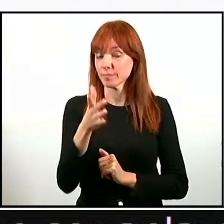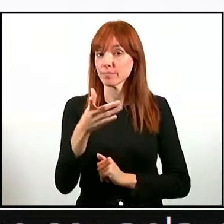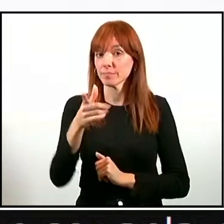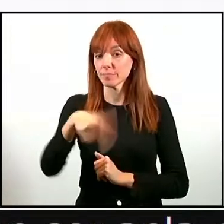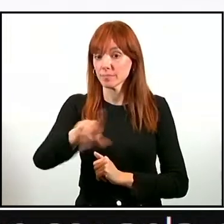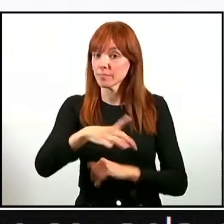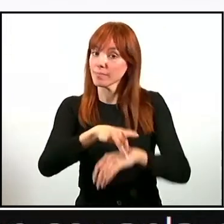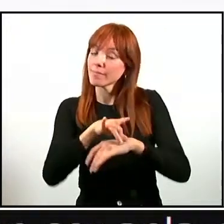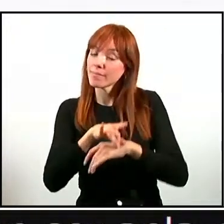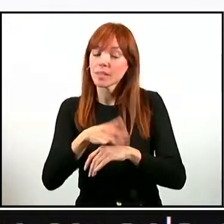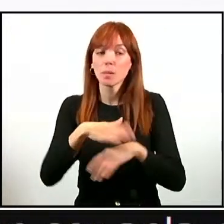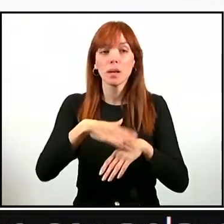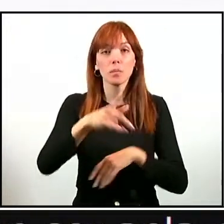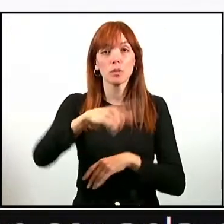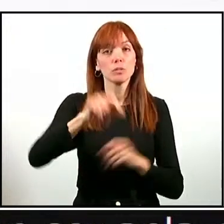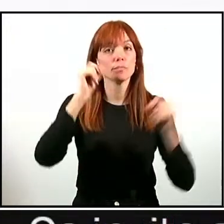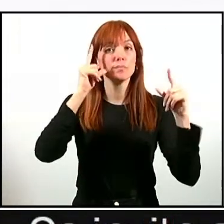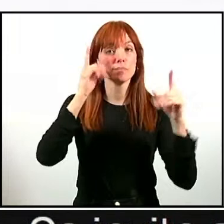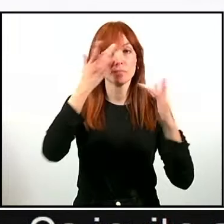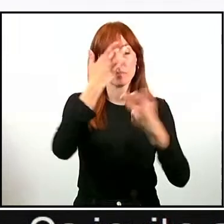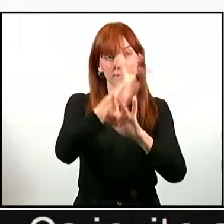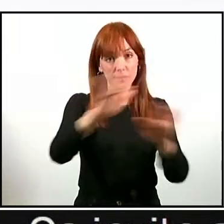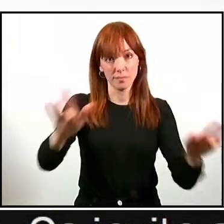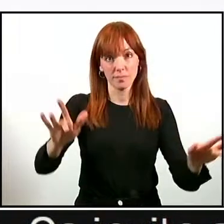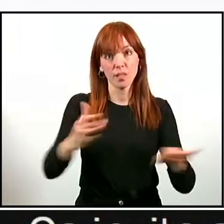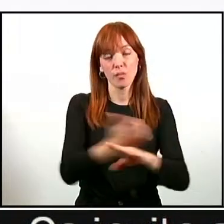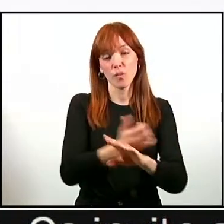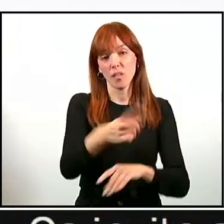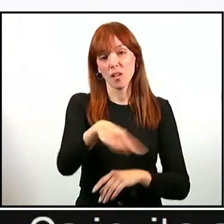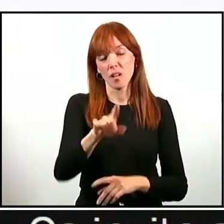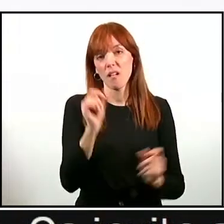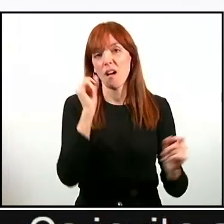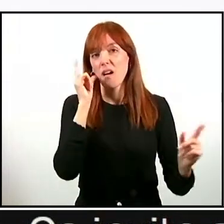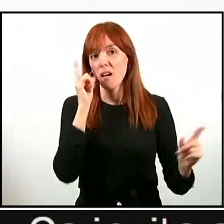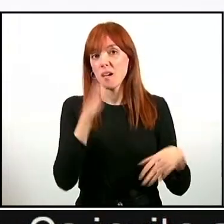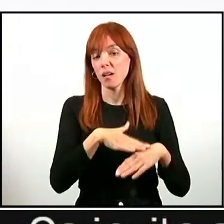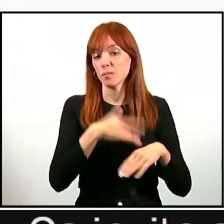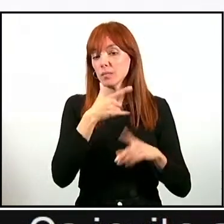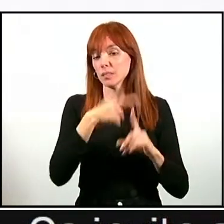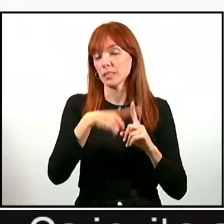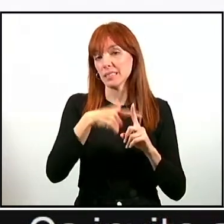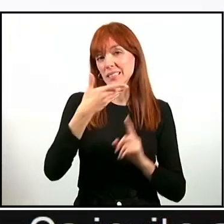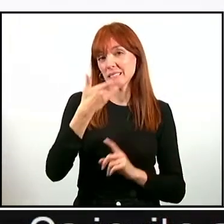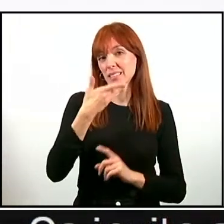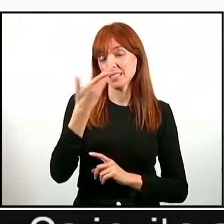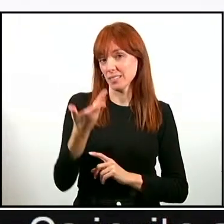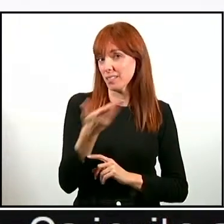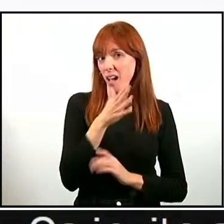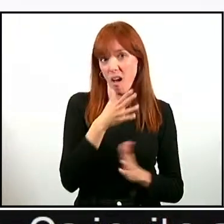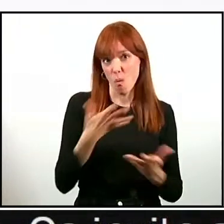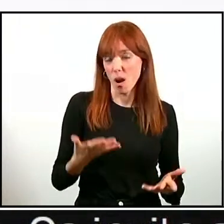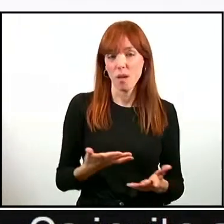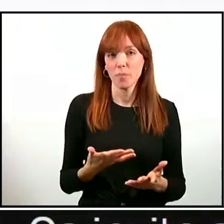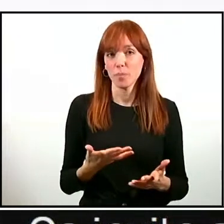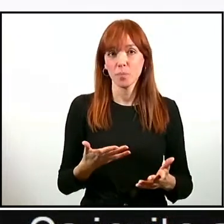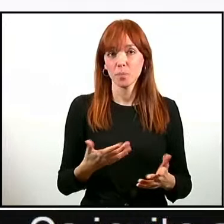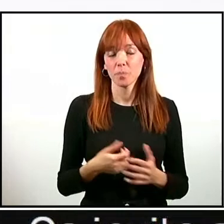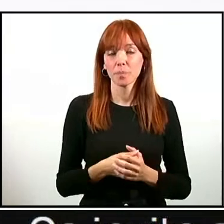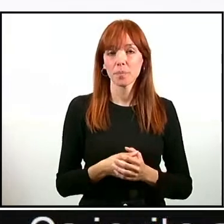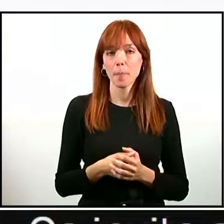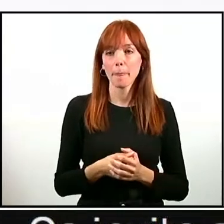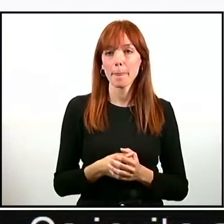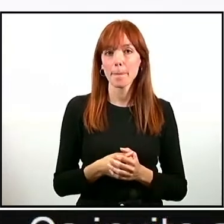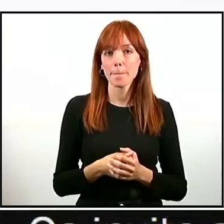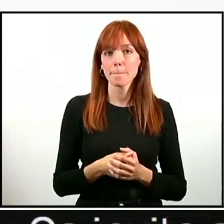concienciemos a los ciudadanos, porque las temperaturas que en estos momentos tenemos pues